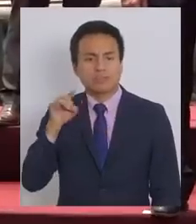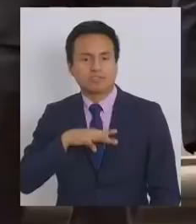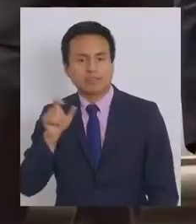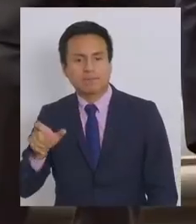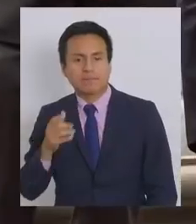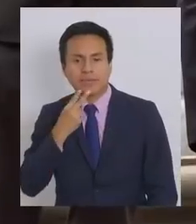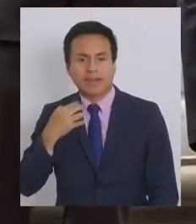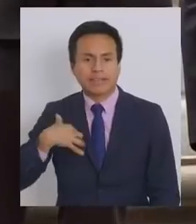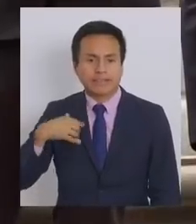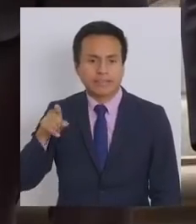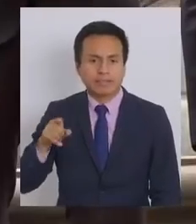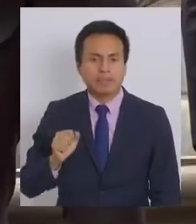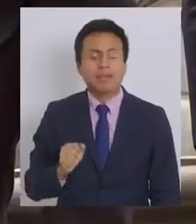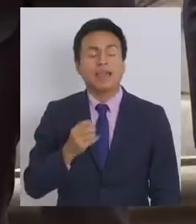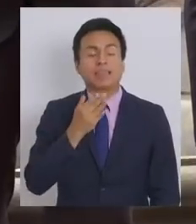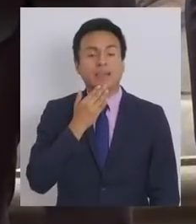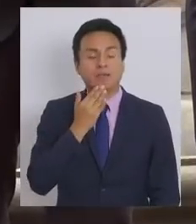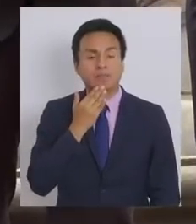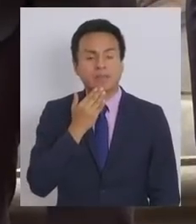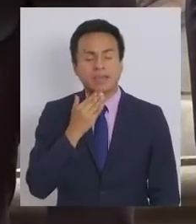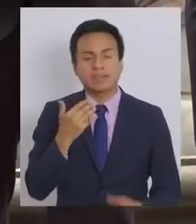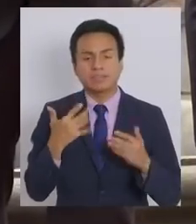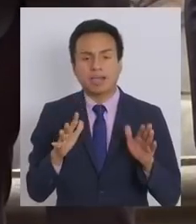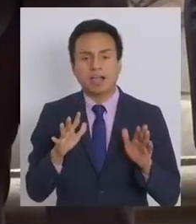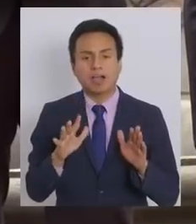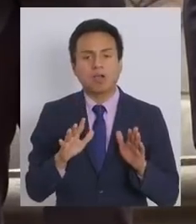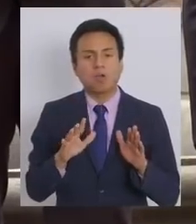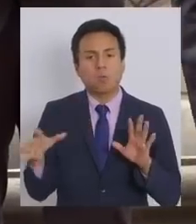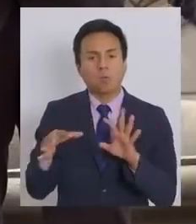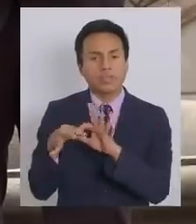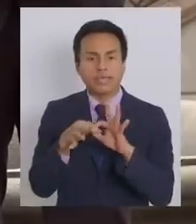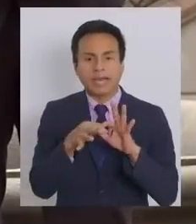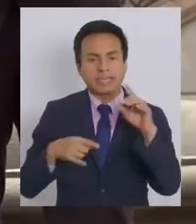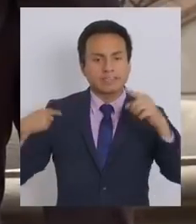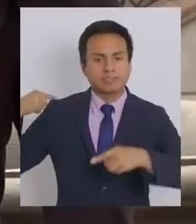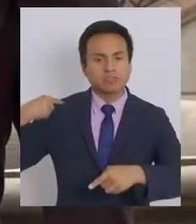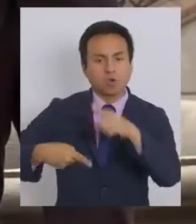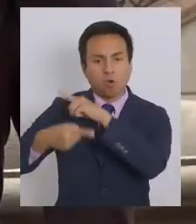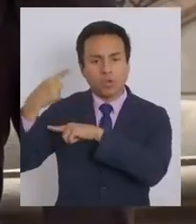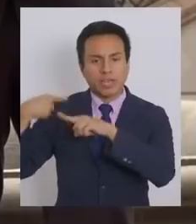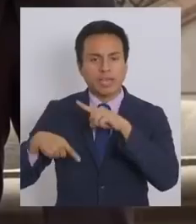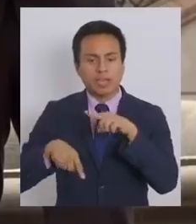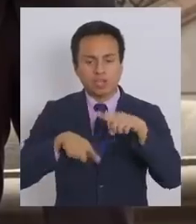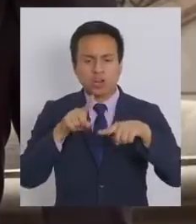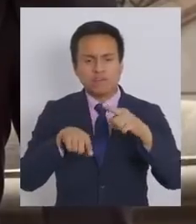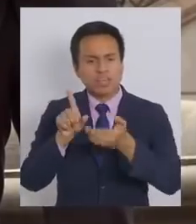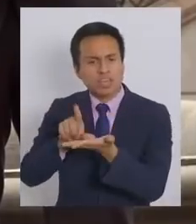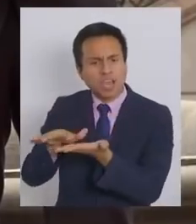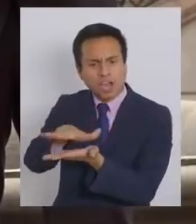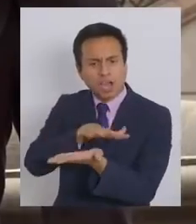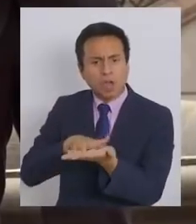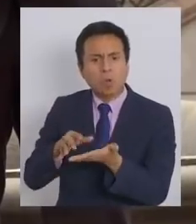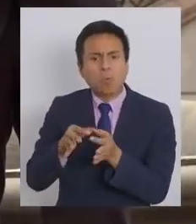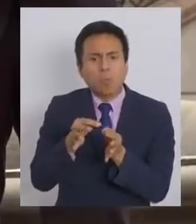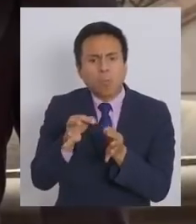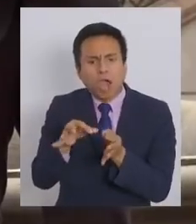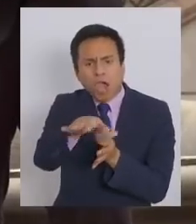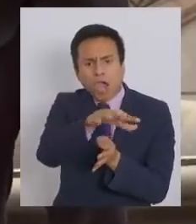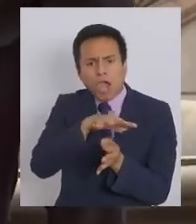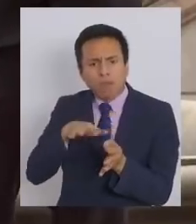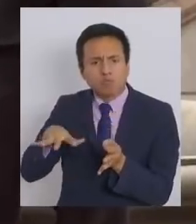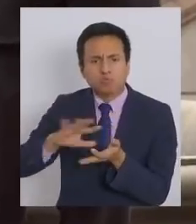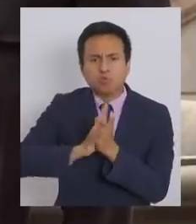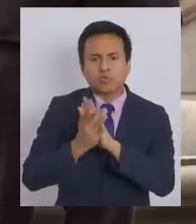Argentina. También, además de la unidad que significa nuestra historia, nuestra geografía, nuestros pueblos han tenido una larga